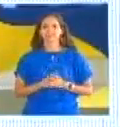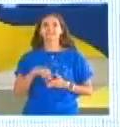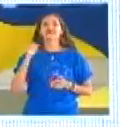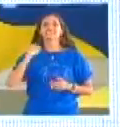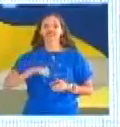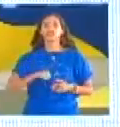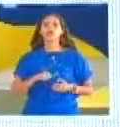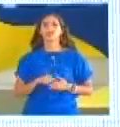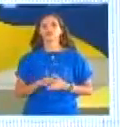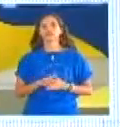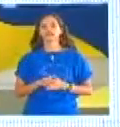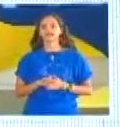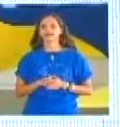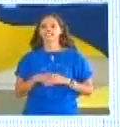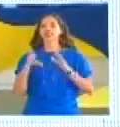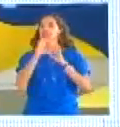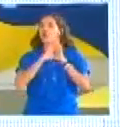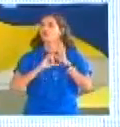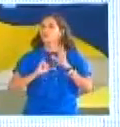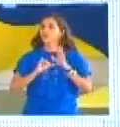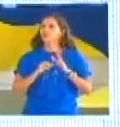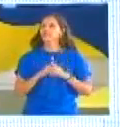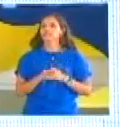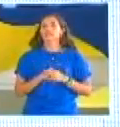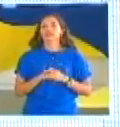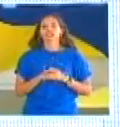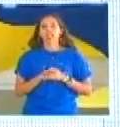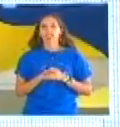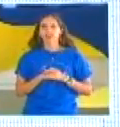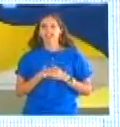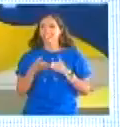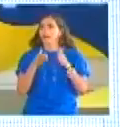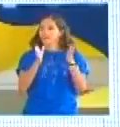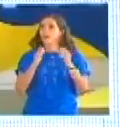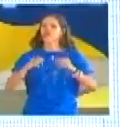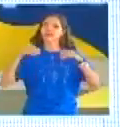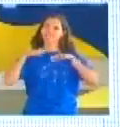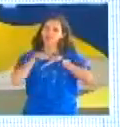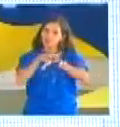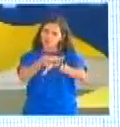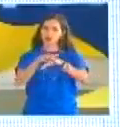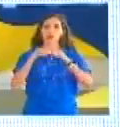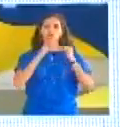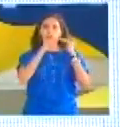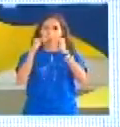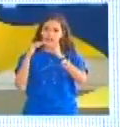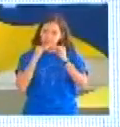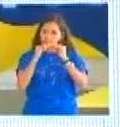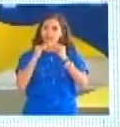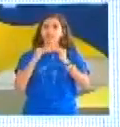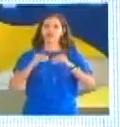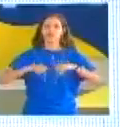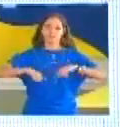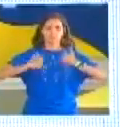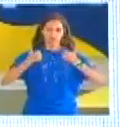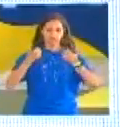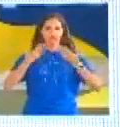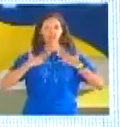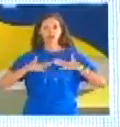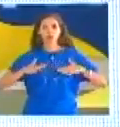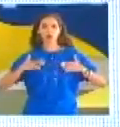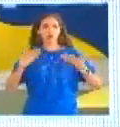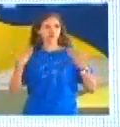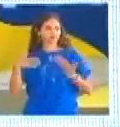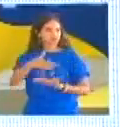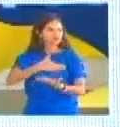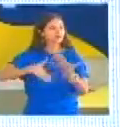es. La constituyente es el camino para más inclusión, para más igualdad, para más armonía, para